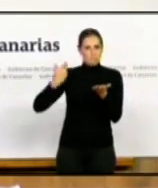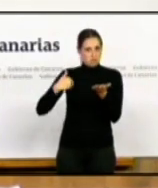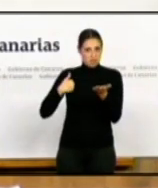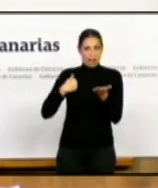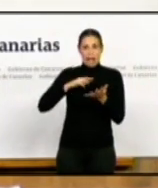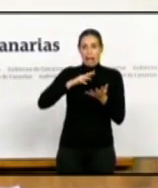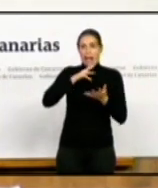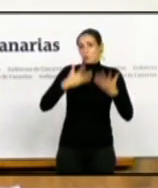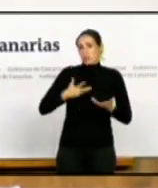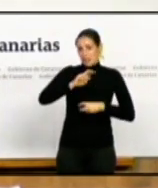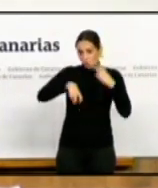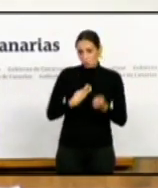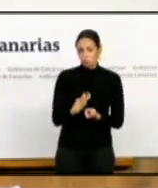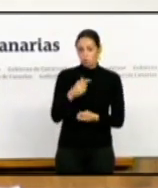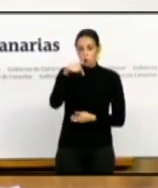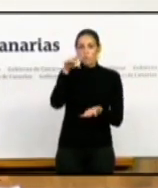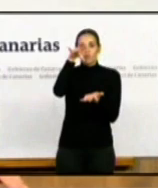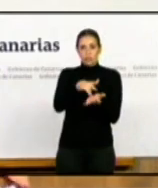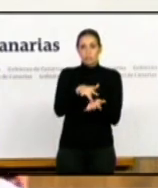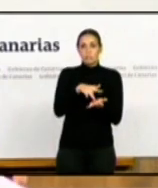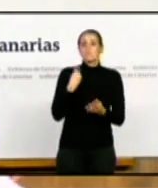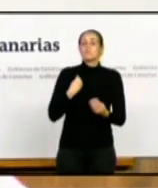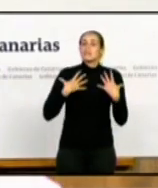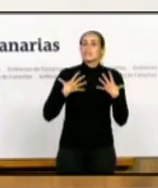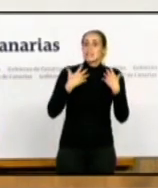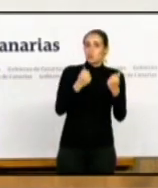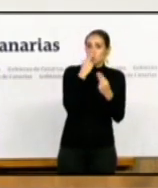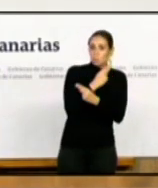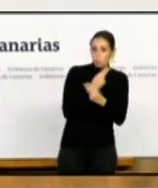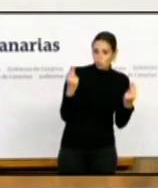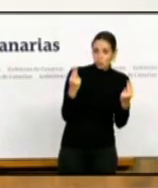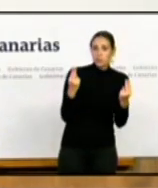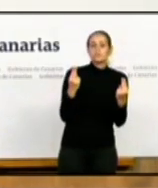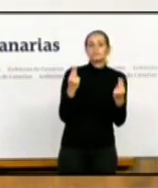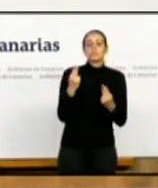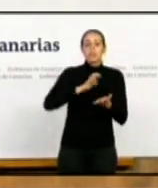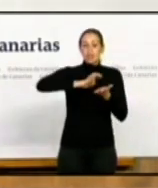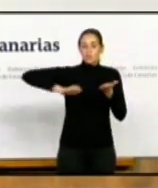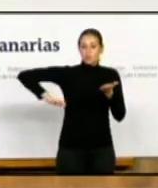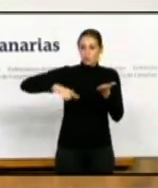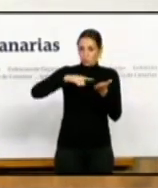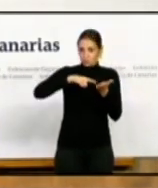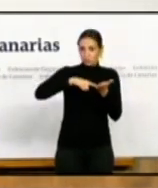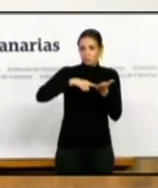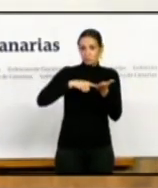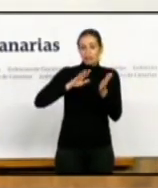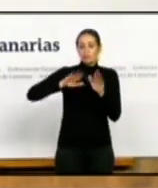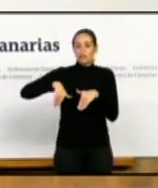hoy por parte de Salud Pública y este informe concluye con